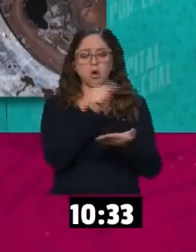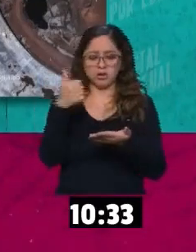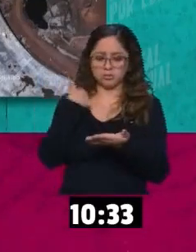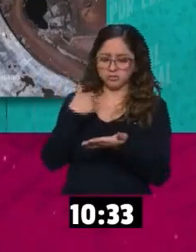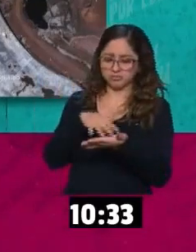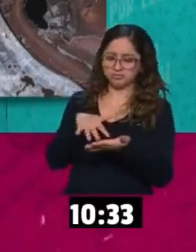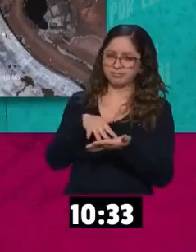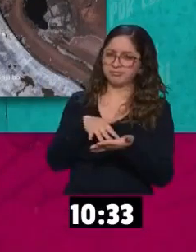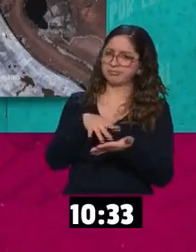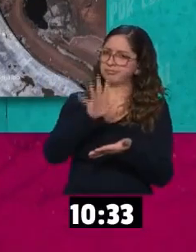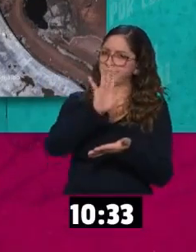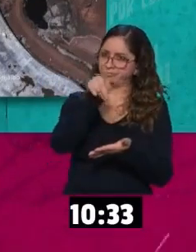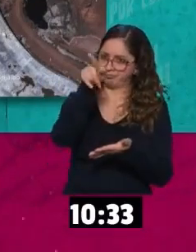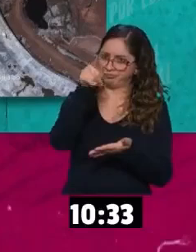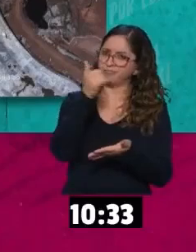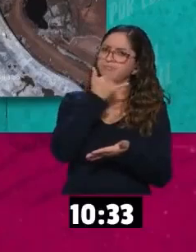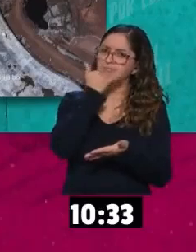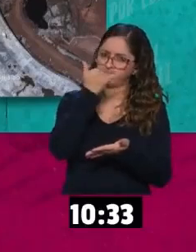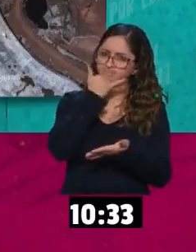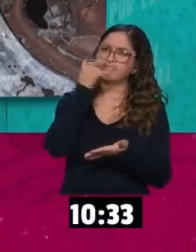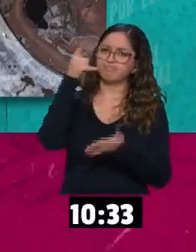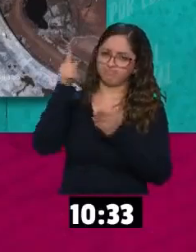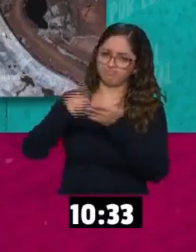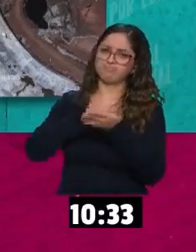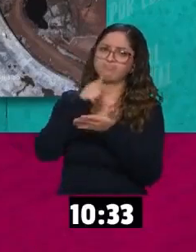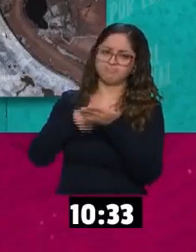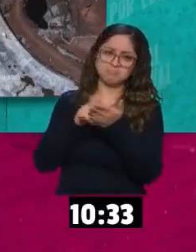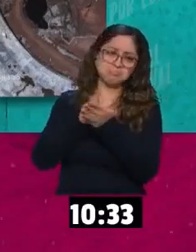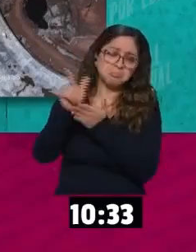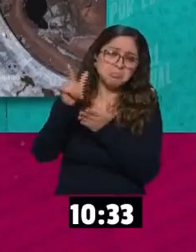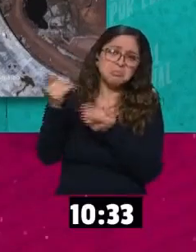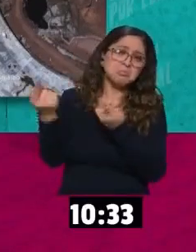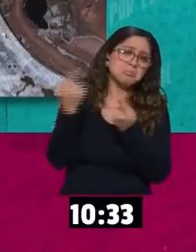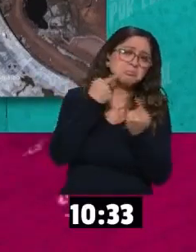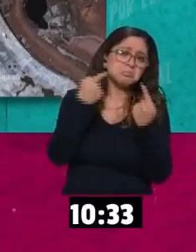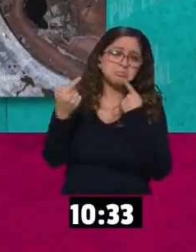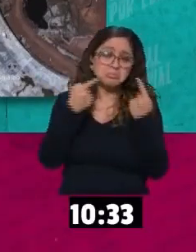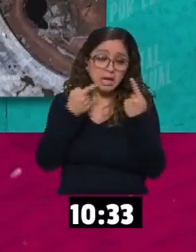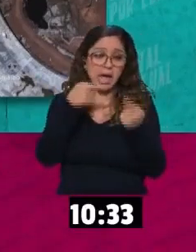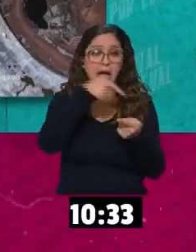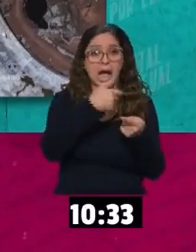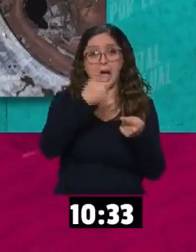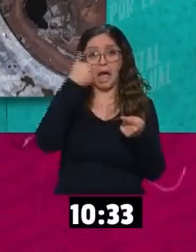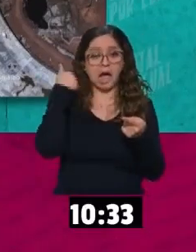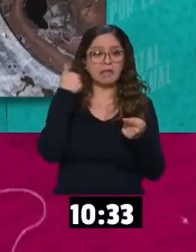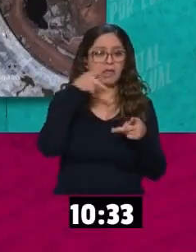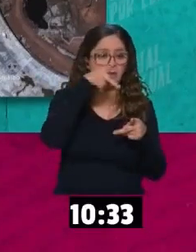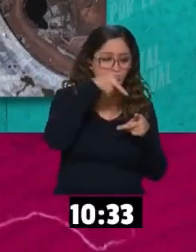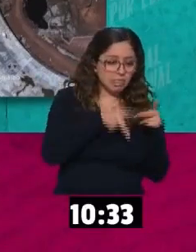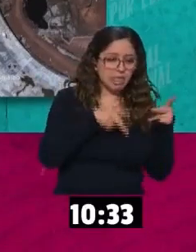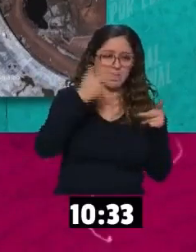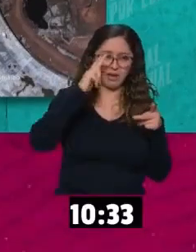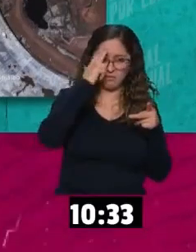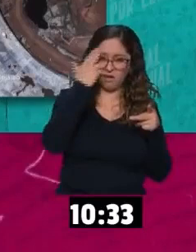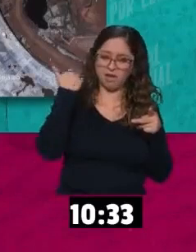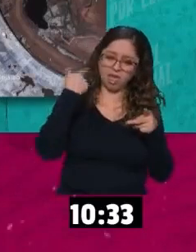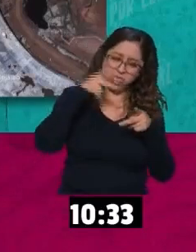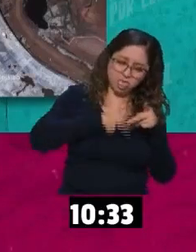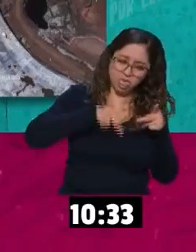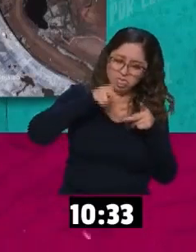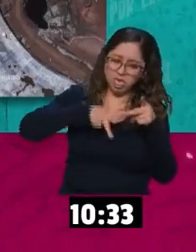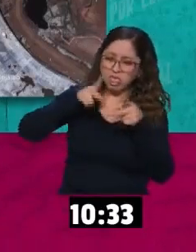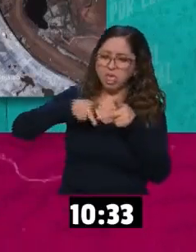estén informados de todo, porque se discutió a pedacitos y aquí se presenta integralmente, y